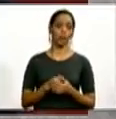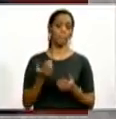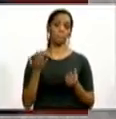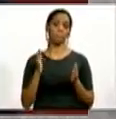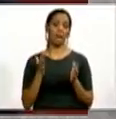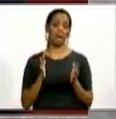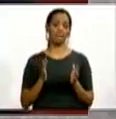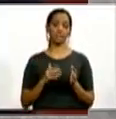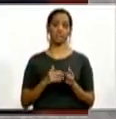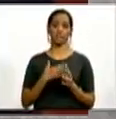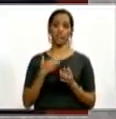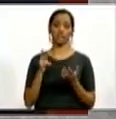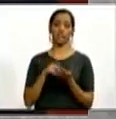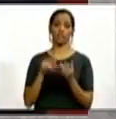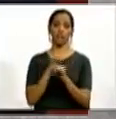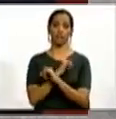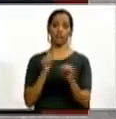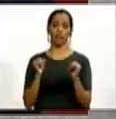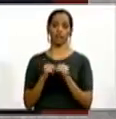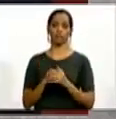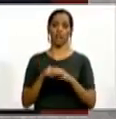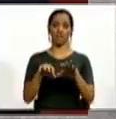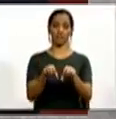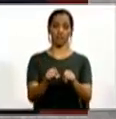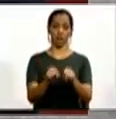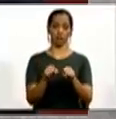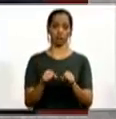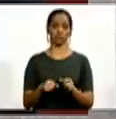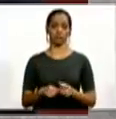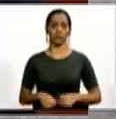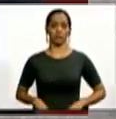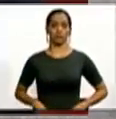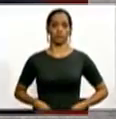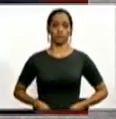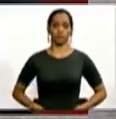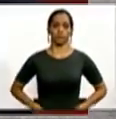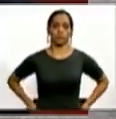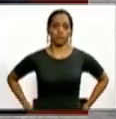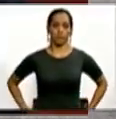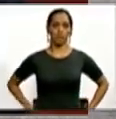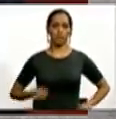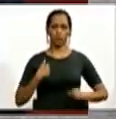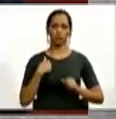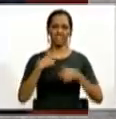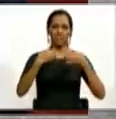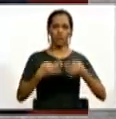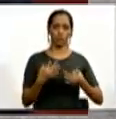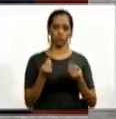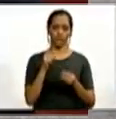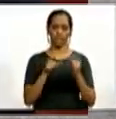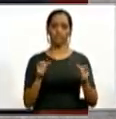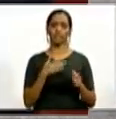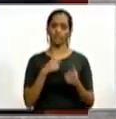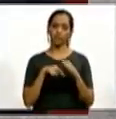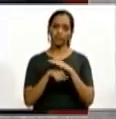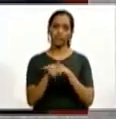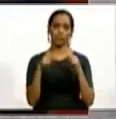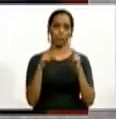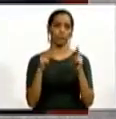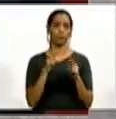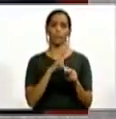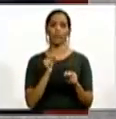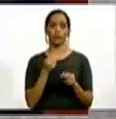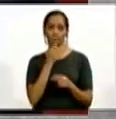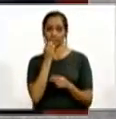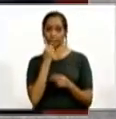aparentemente quieren quedarse ahí hasta el final, ¿no? Aferrados. Y yo estoy seguro que mucha gente quisiera cruzar ese puente, pero no se atreve